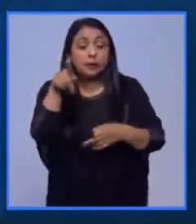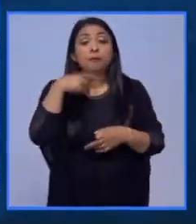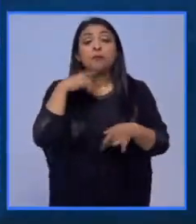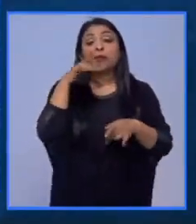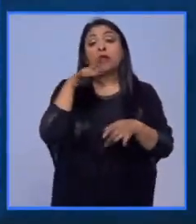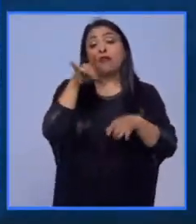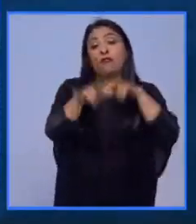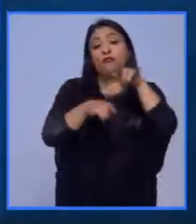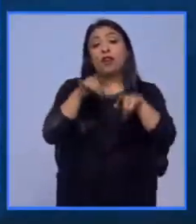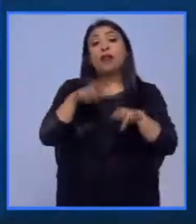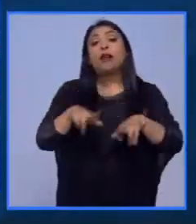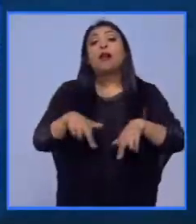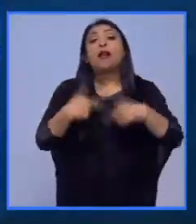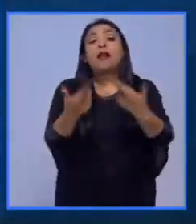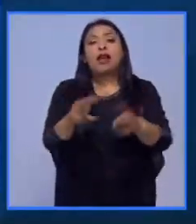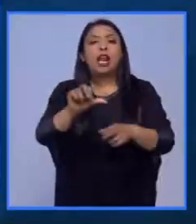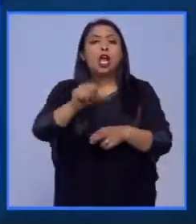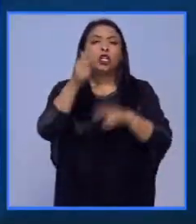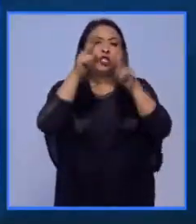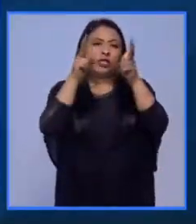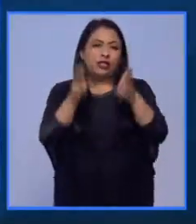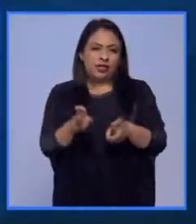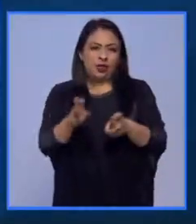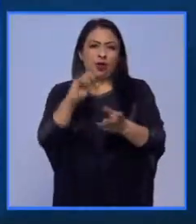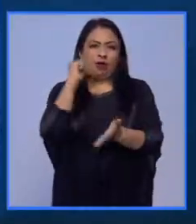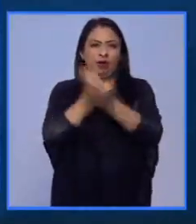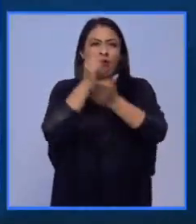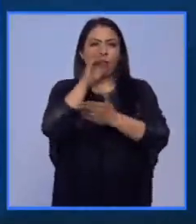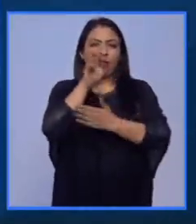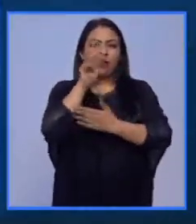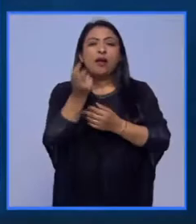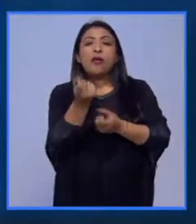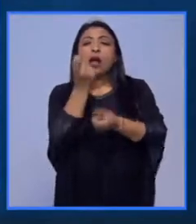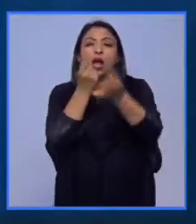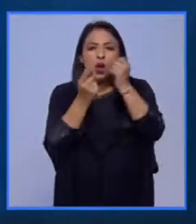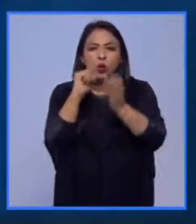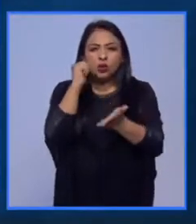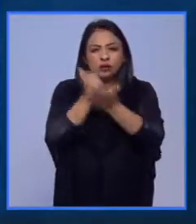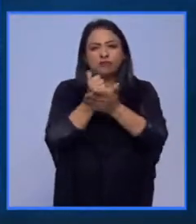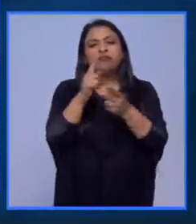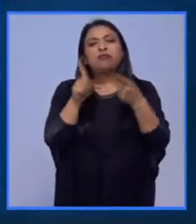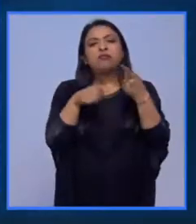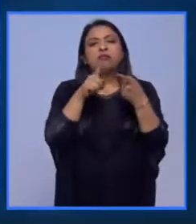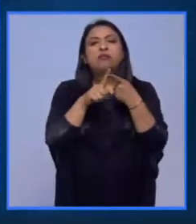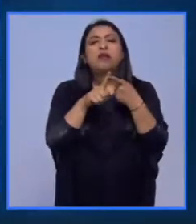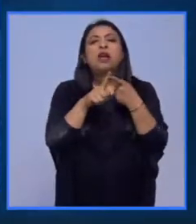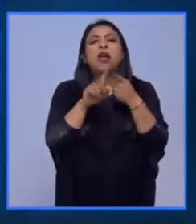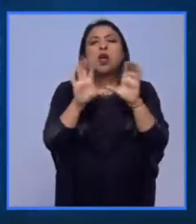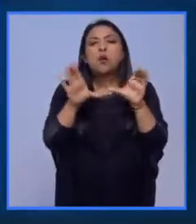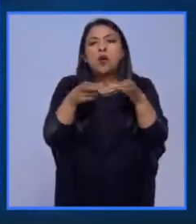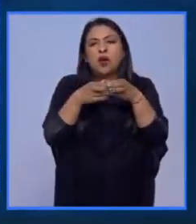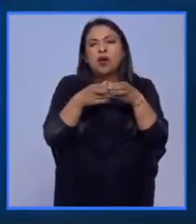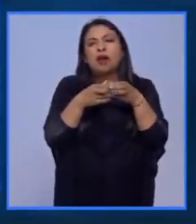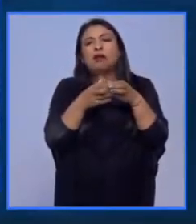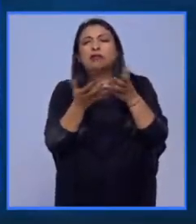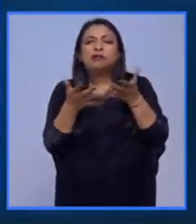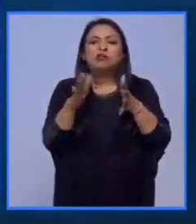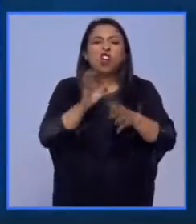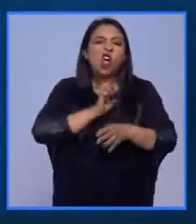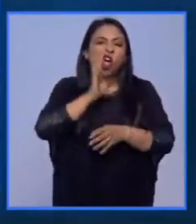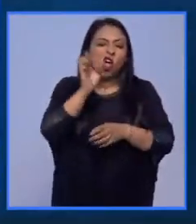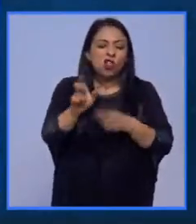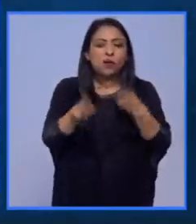se regalarán 11 títulos editados por la brigada. Algunos de los libros que se han editado son una antología levemente